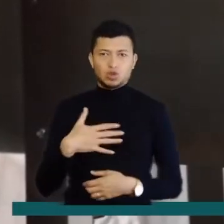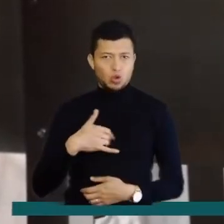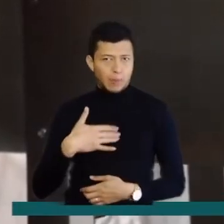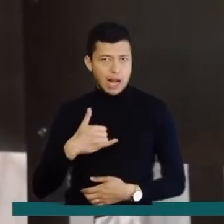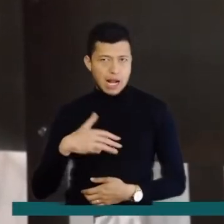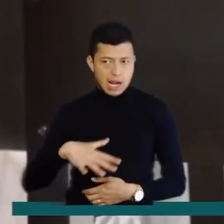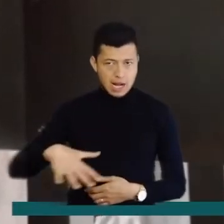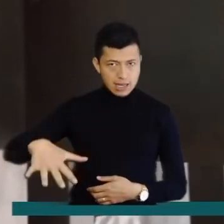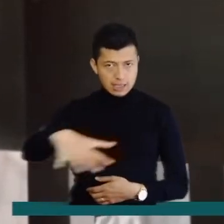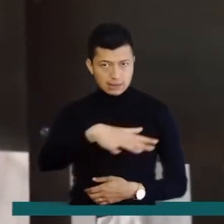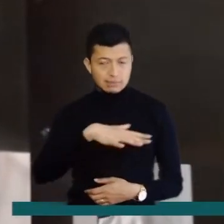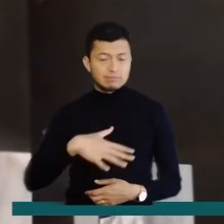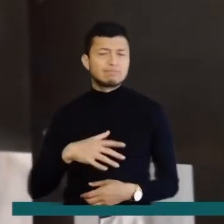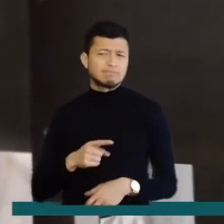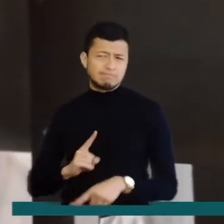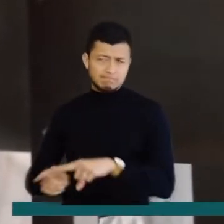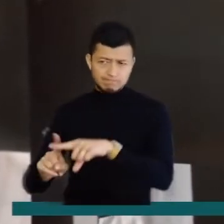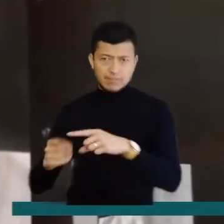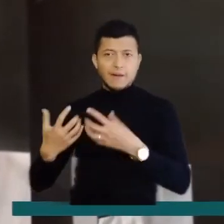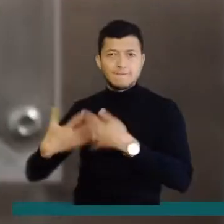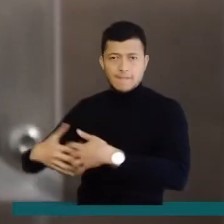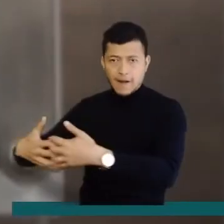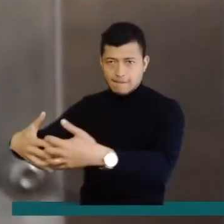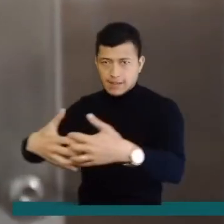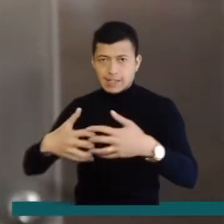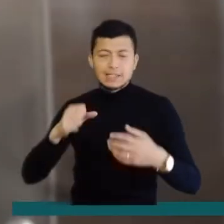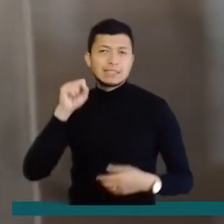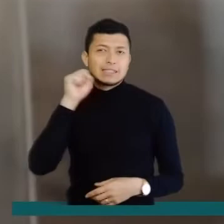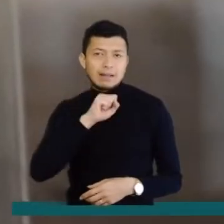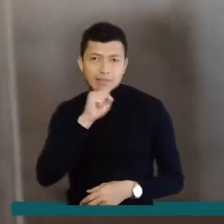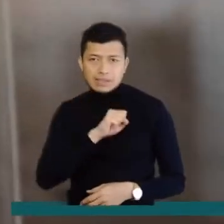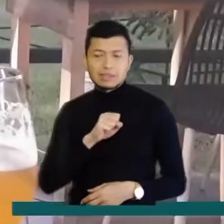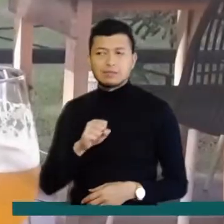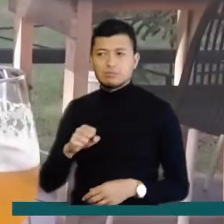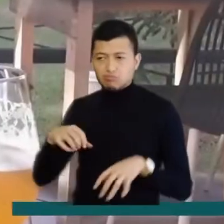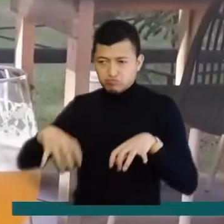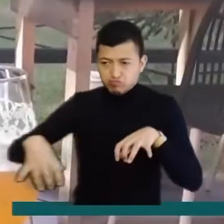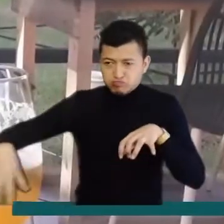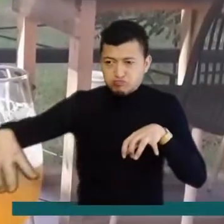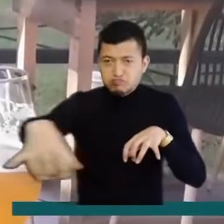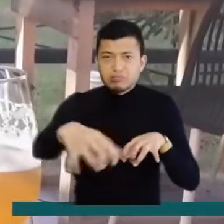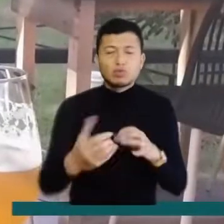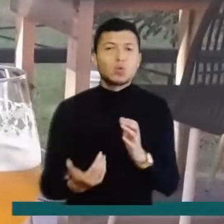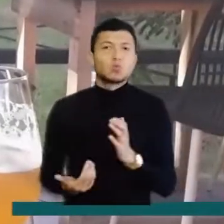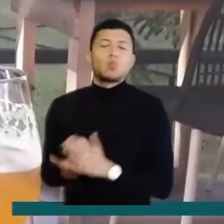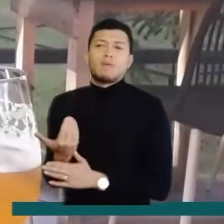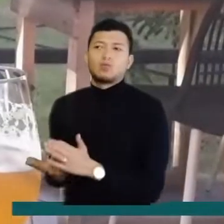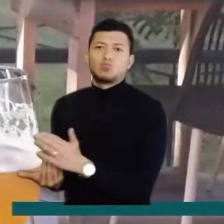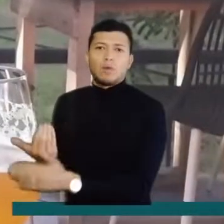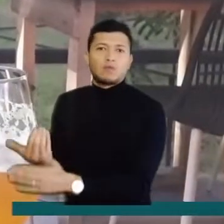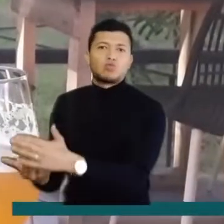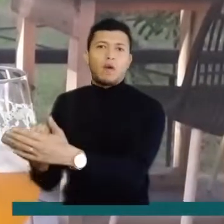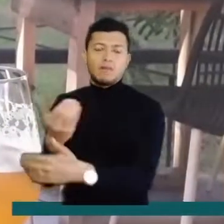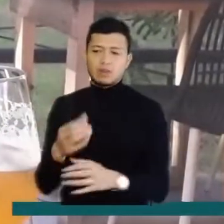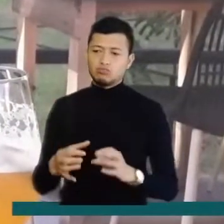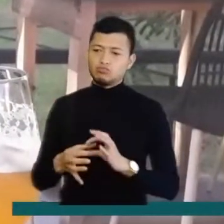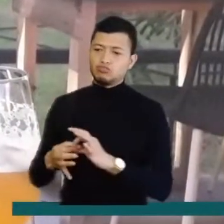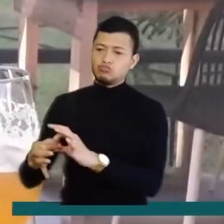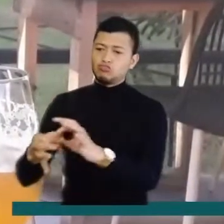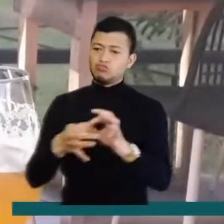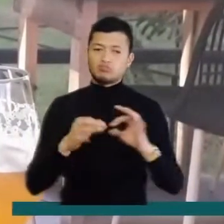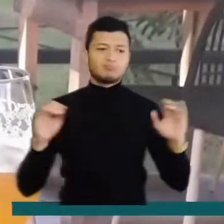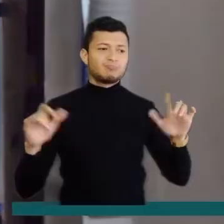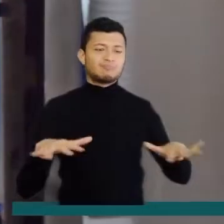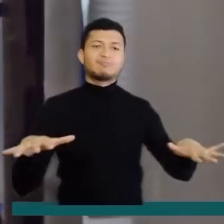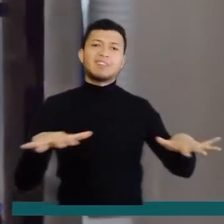Yopal, pues habían diferentes fábricas cerveceras que estaban naciendo y bueno, se fueron uniendo a